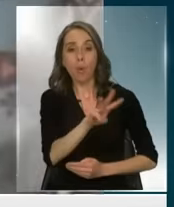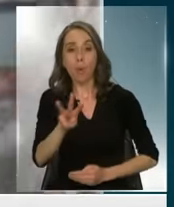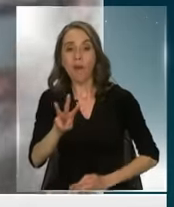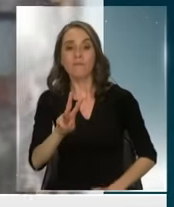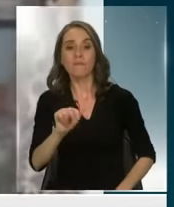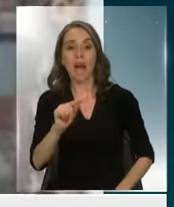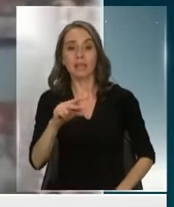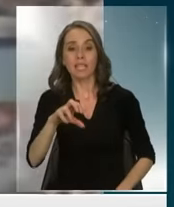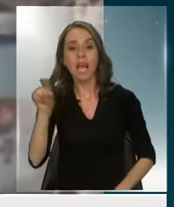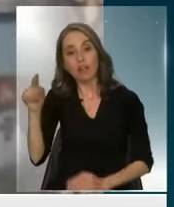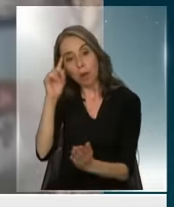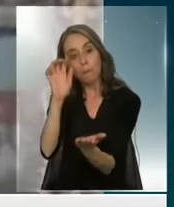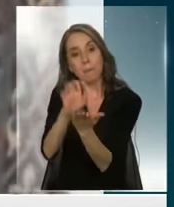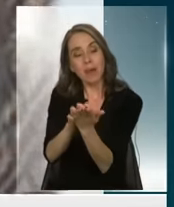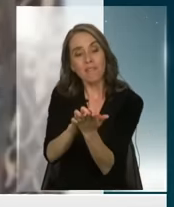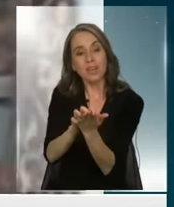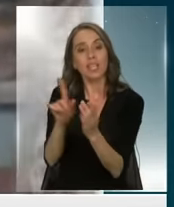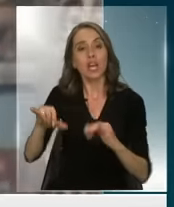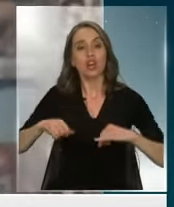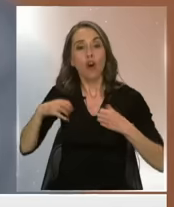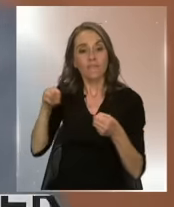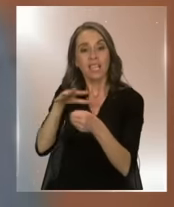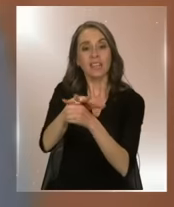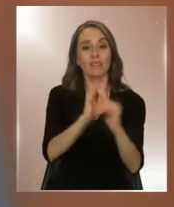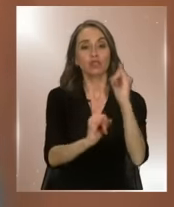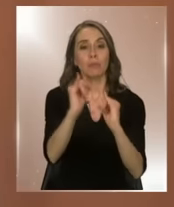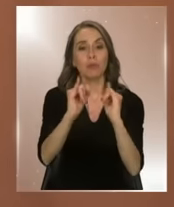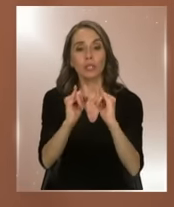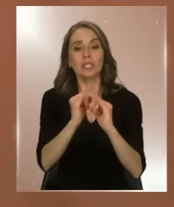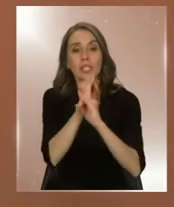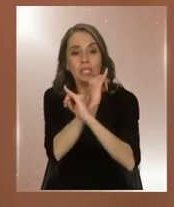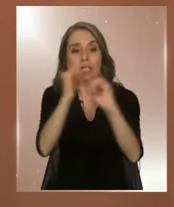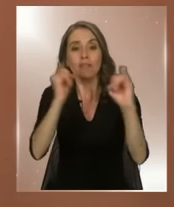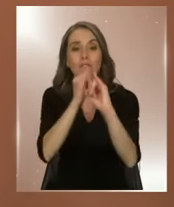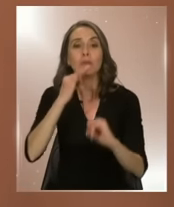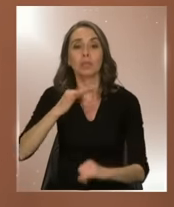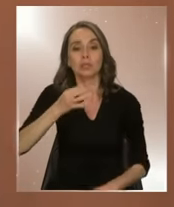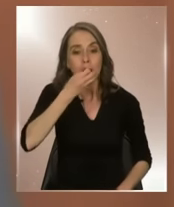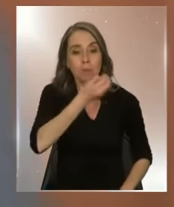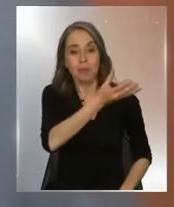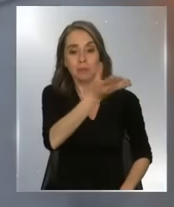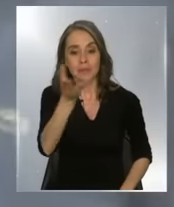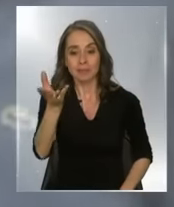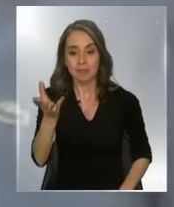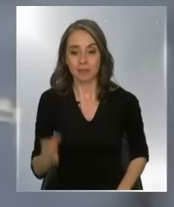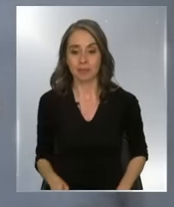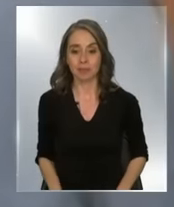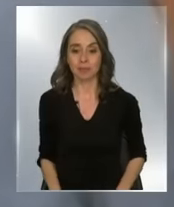preferido donde el joven influencer comunicó siempre su mensaje.